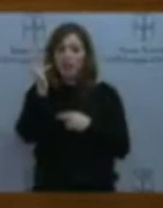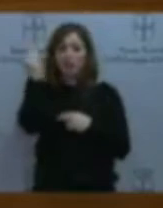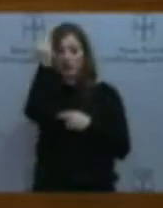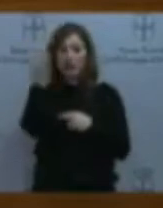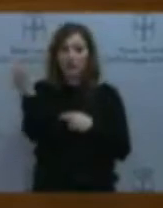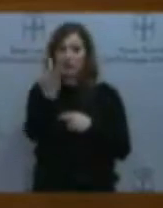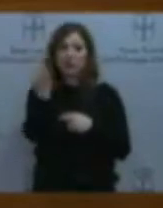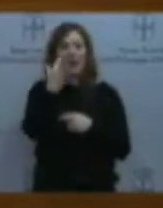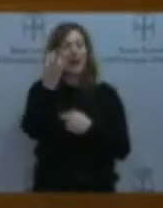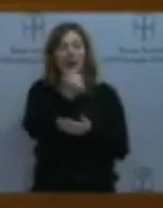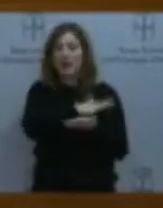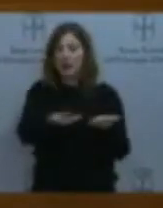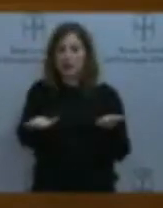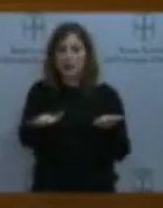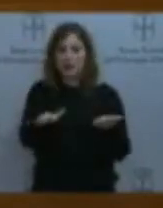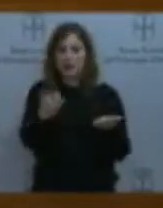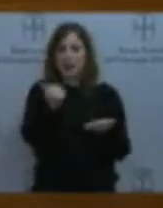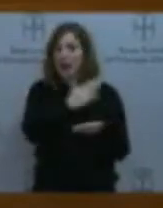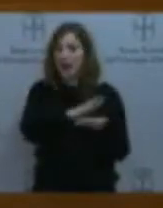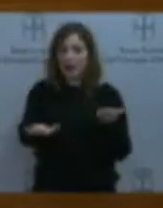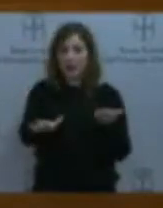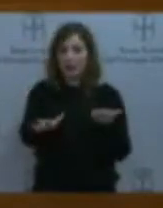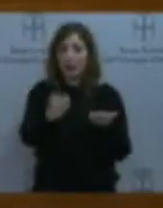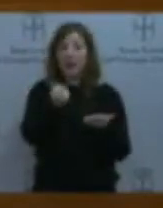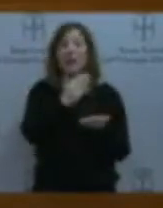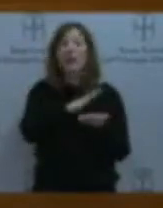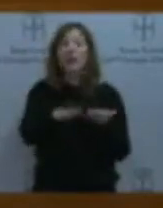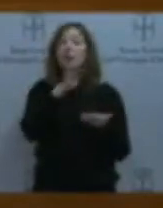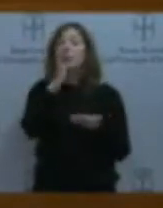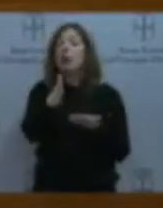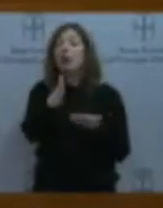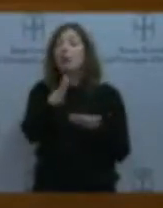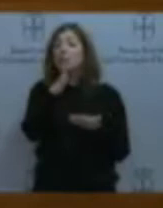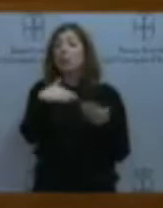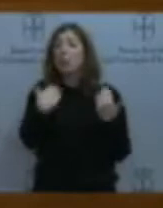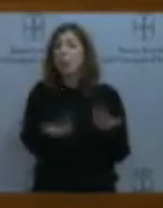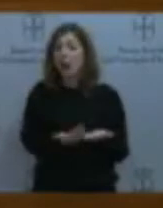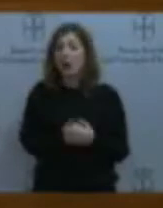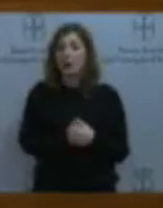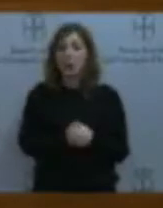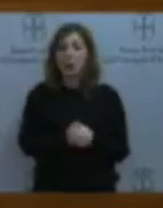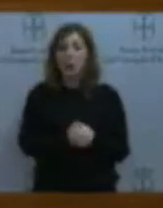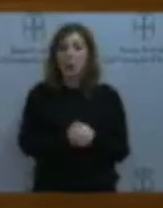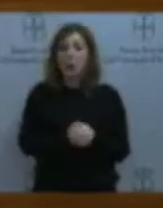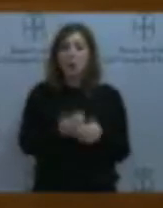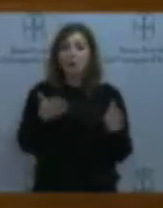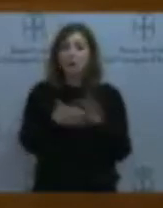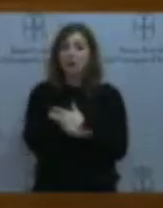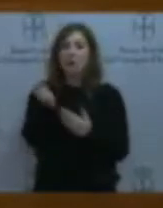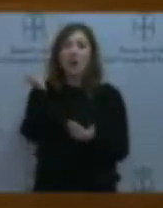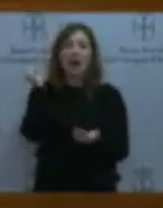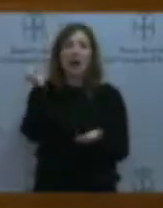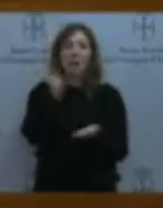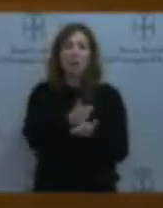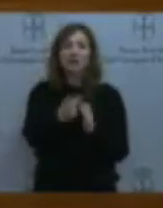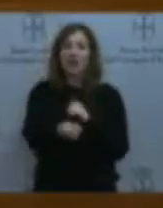ser gratuito. Y gratuito por la sencilla razón de que es una apuesta estratégica.